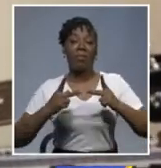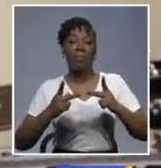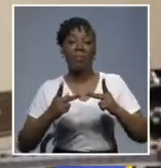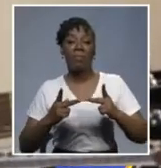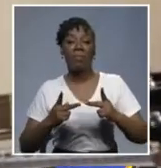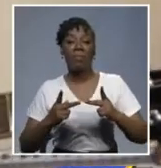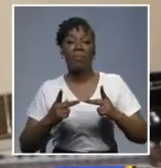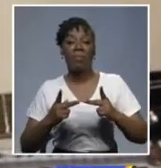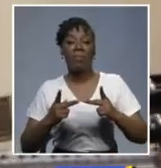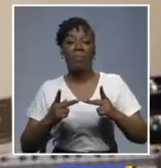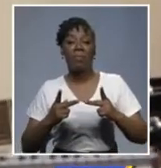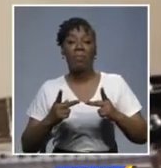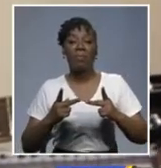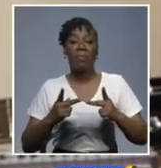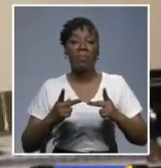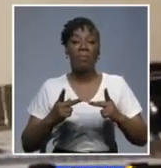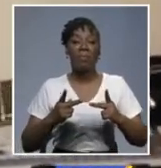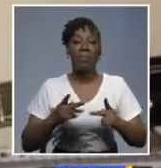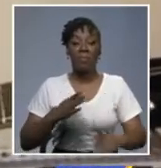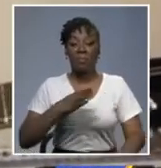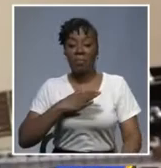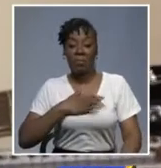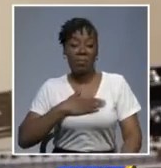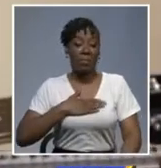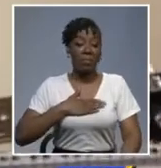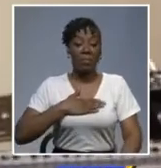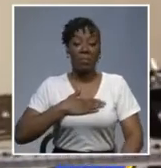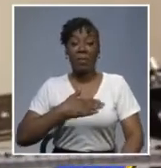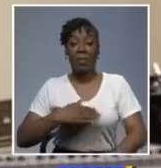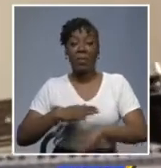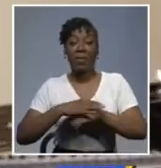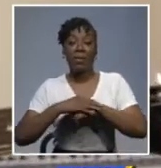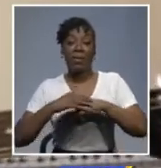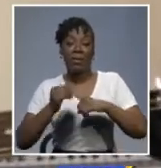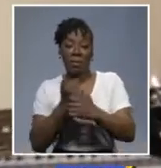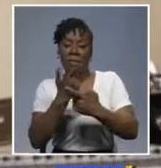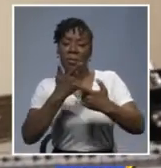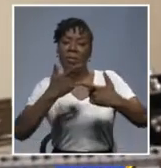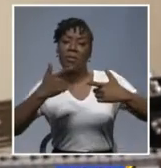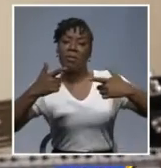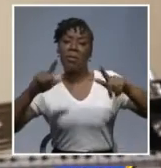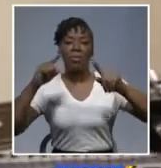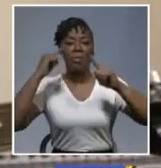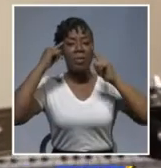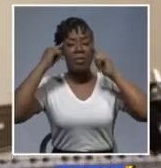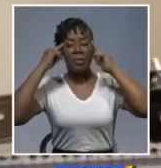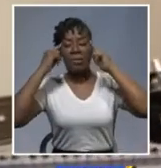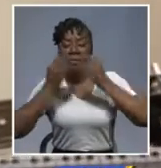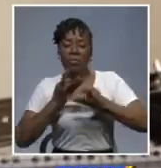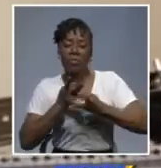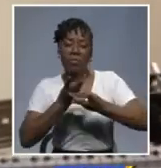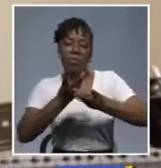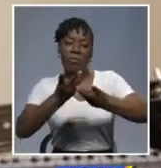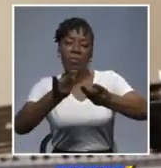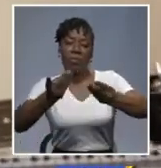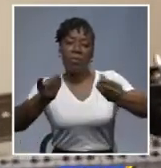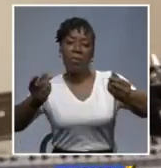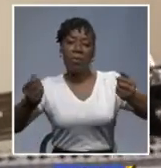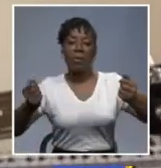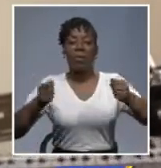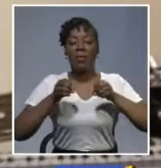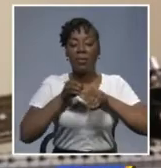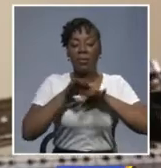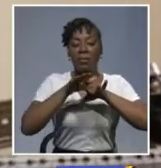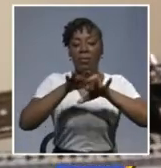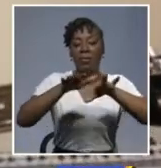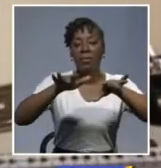creatividad. Ya no me digas cómo actuar. Que libre pensamiento fluya como el viento. Arte y conocimiento